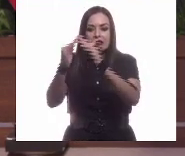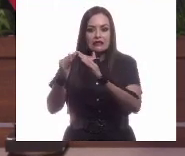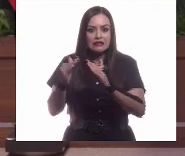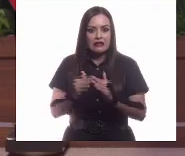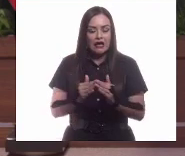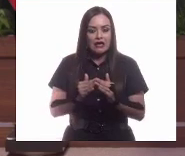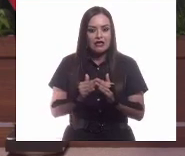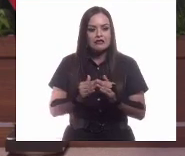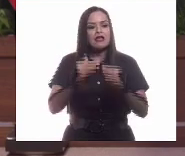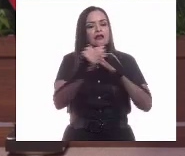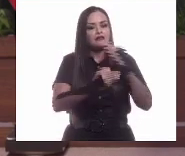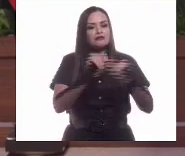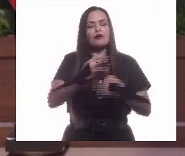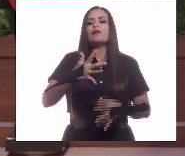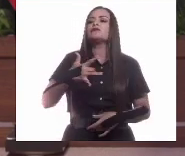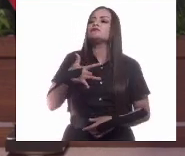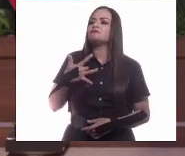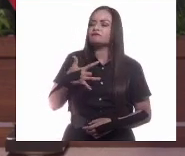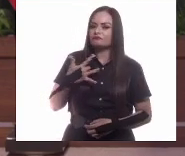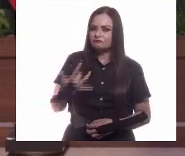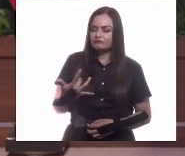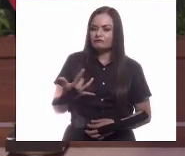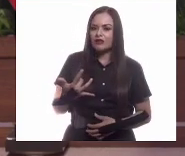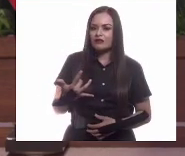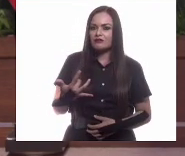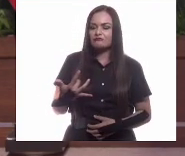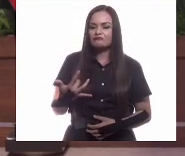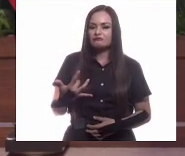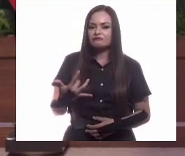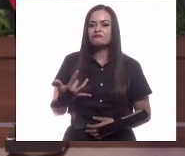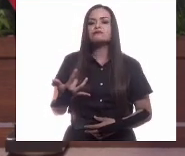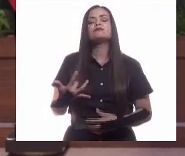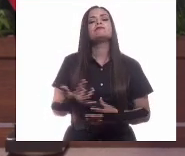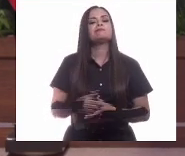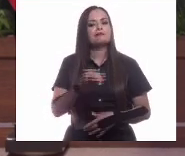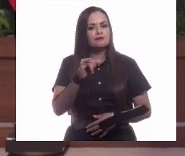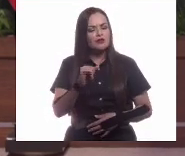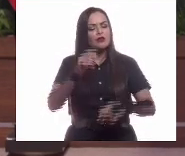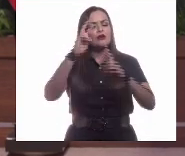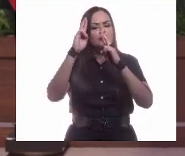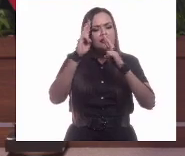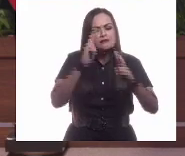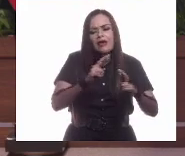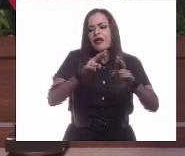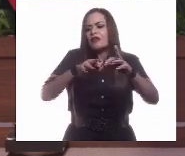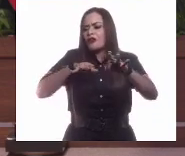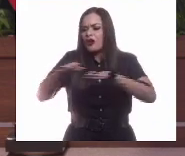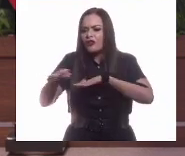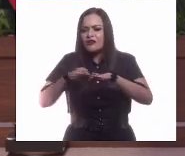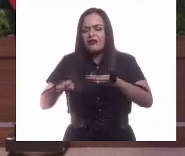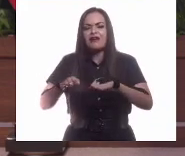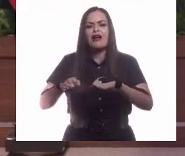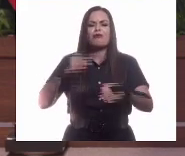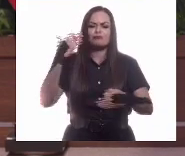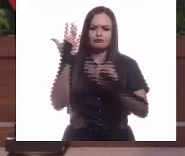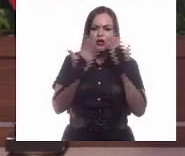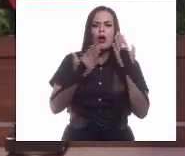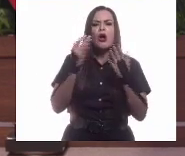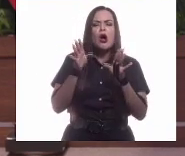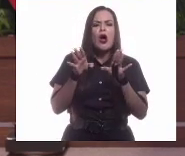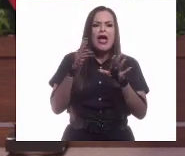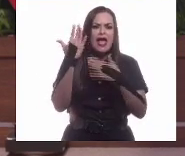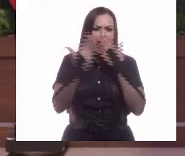bienestar, la certeza de que con dedicación, con estudio, con respeto, con trabajo, con esfuerzo,